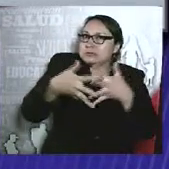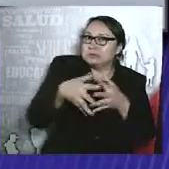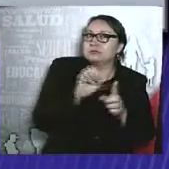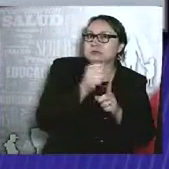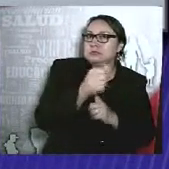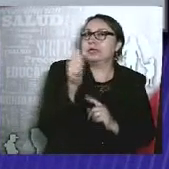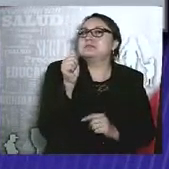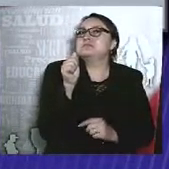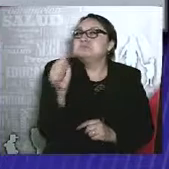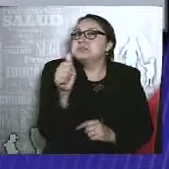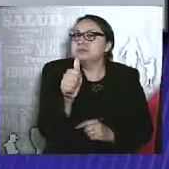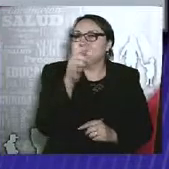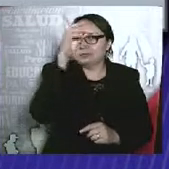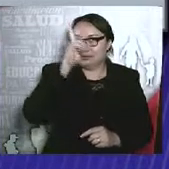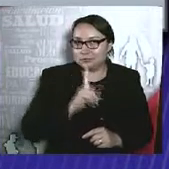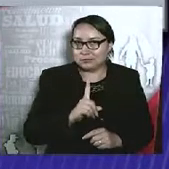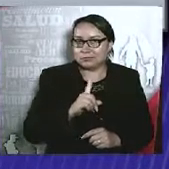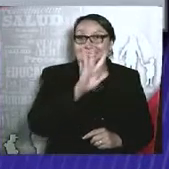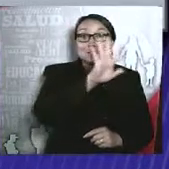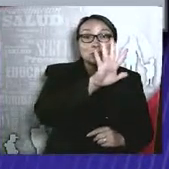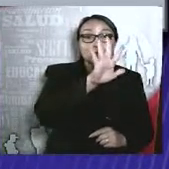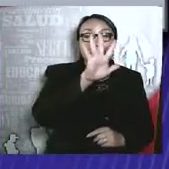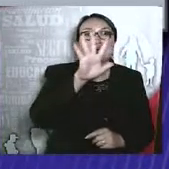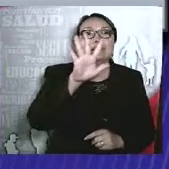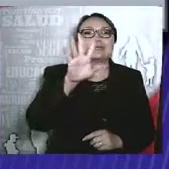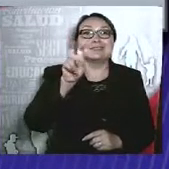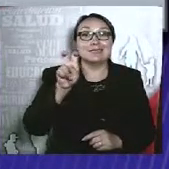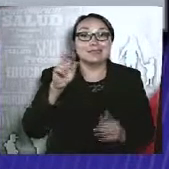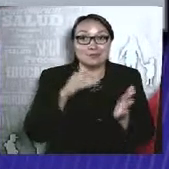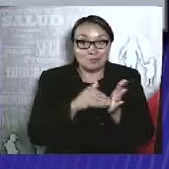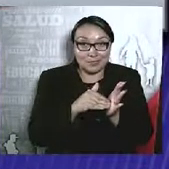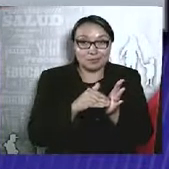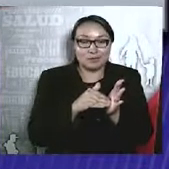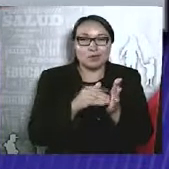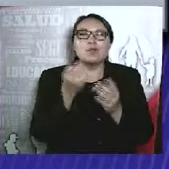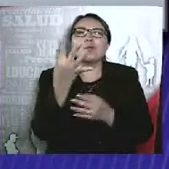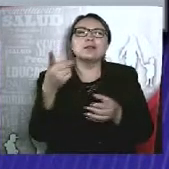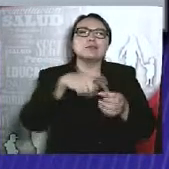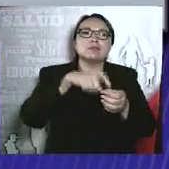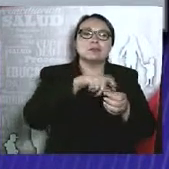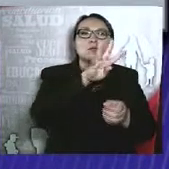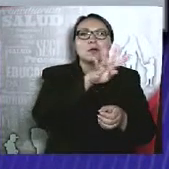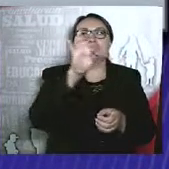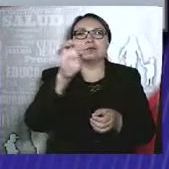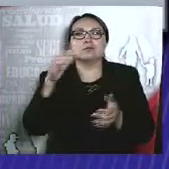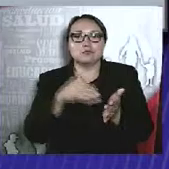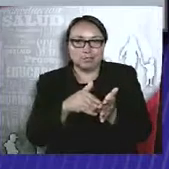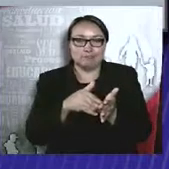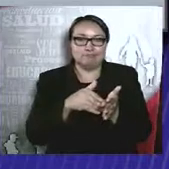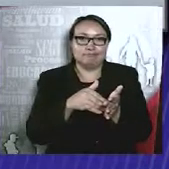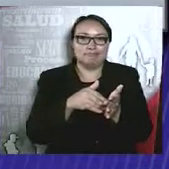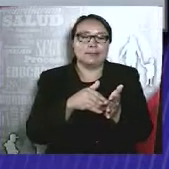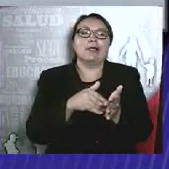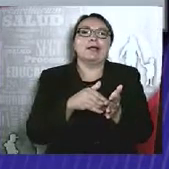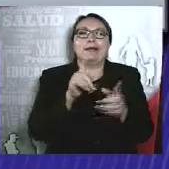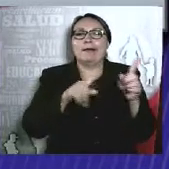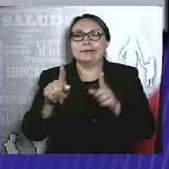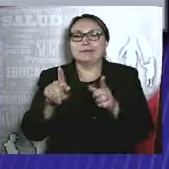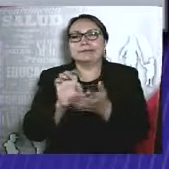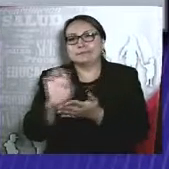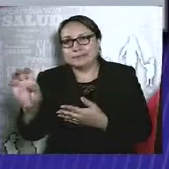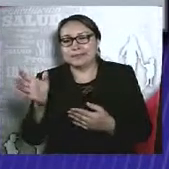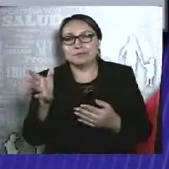De 57 mil personas, 48 mil ingresaron, 9 mil no ingresaron, ¿sí? Y nos pusimos como meta que todas esas personas que fueran saliendo, o por lo